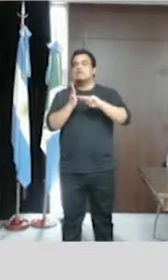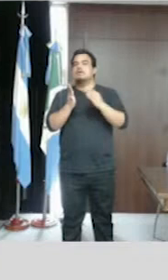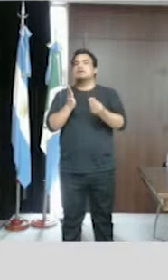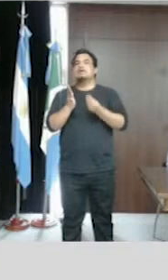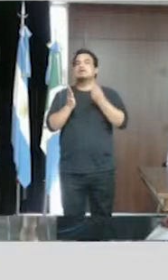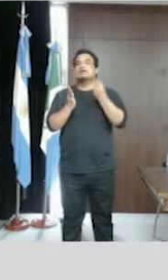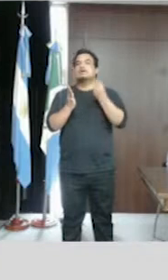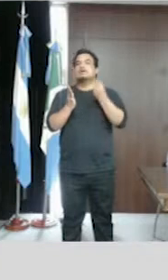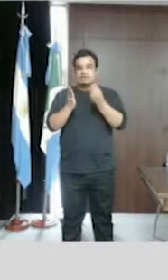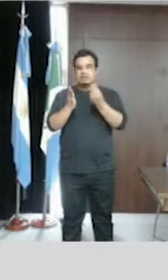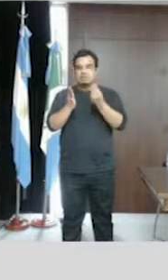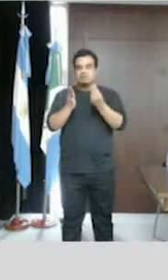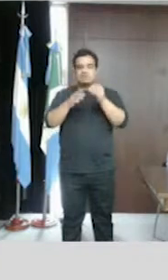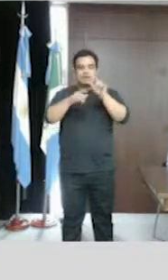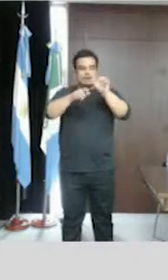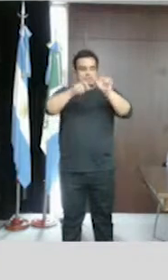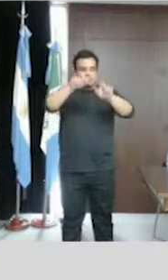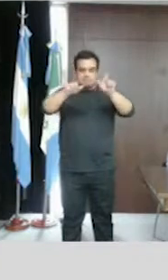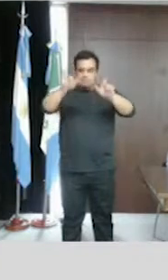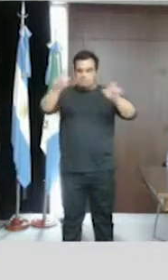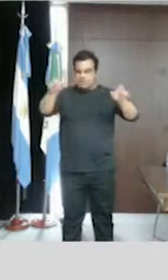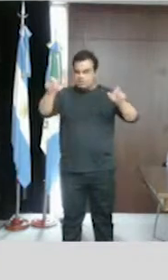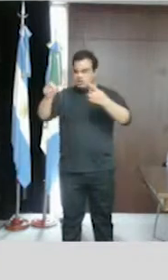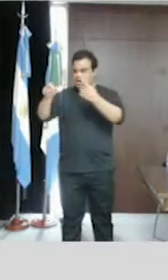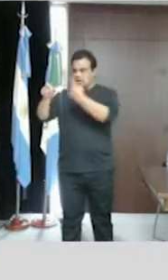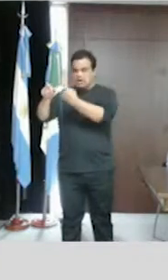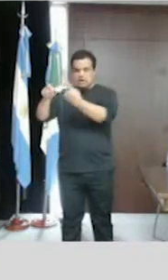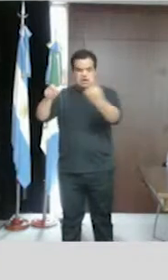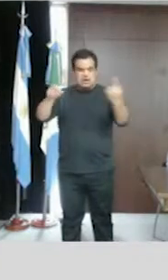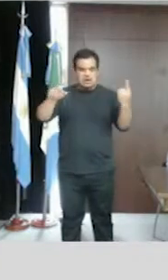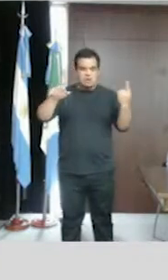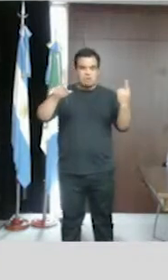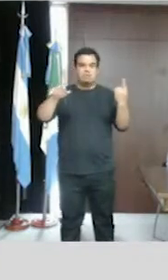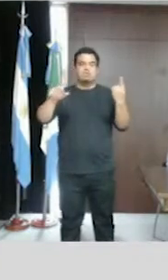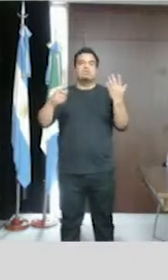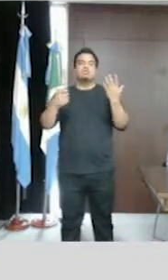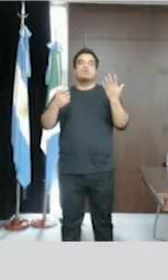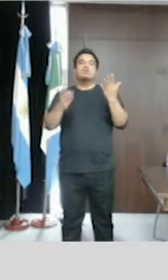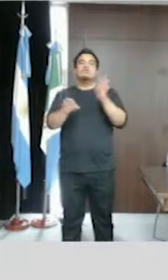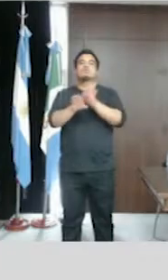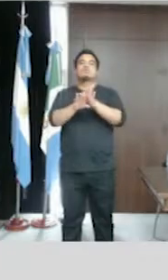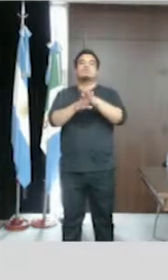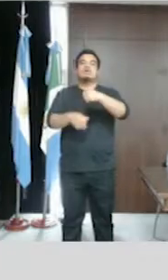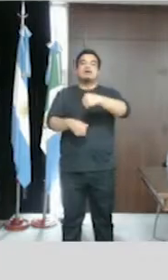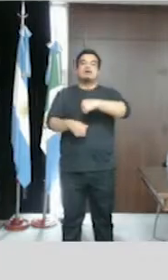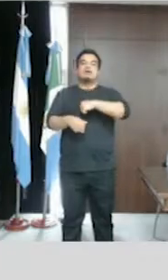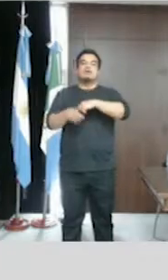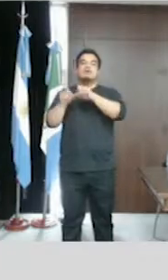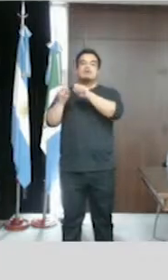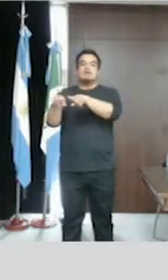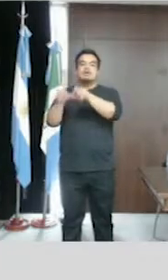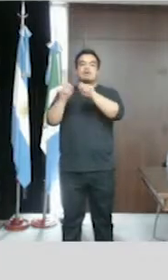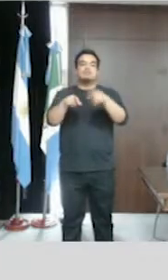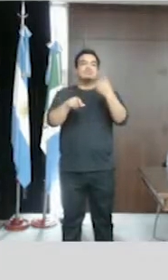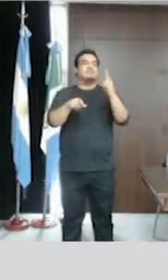ser humano, pero sobre todo en el que lo hace ser, que le hace ser quien es, pero sobre todo en el final de